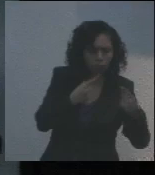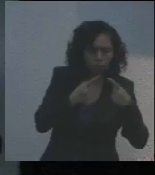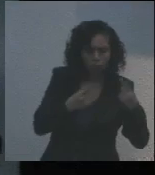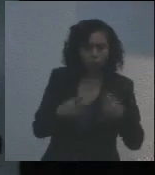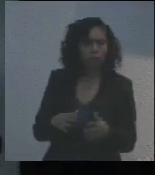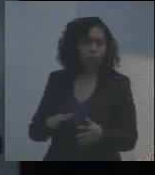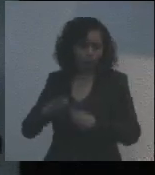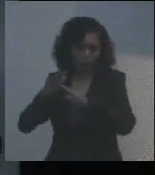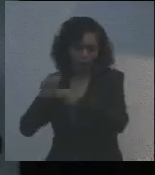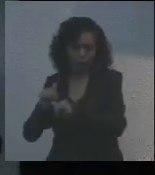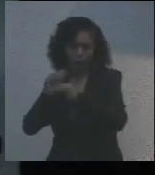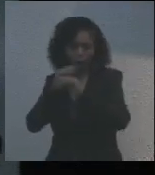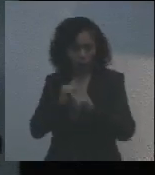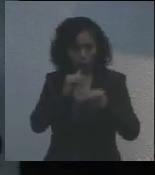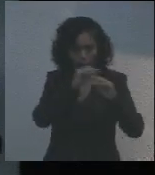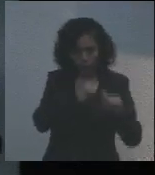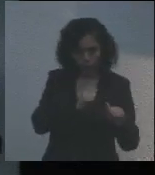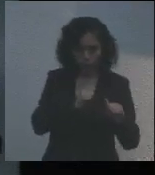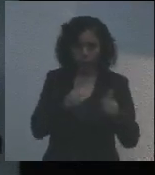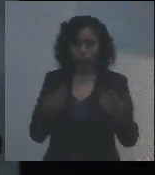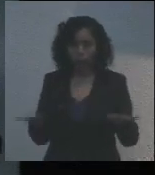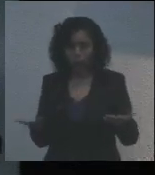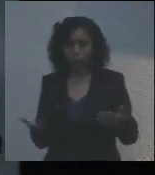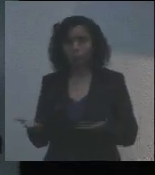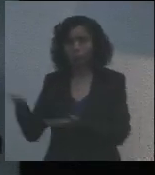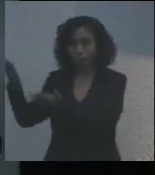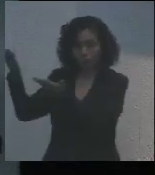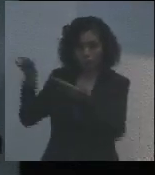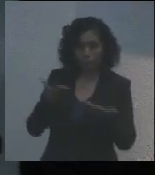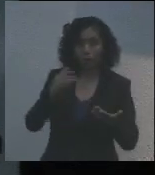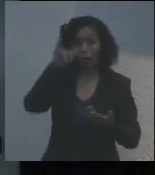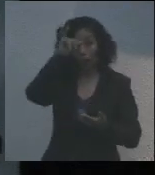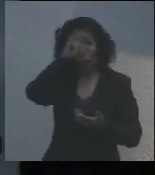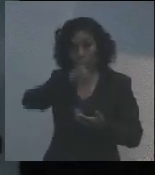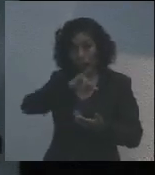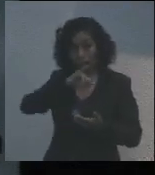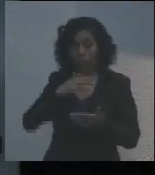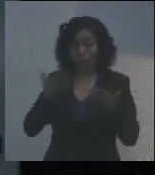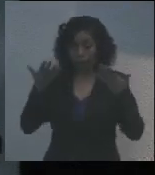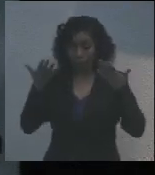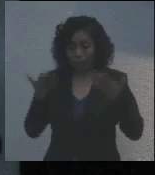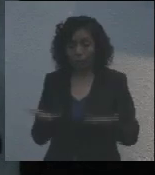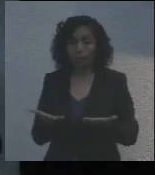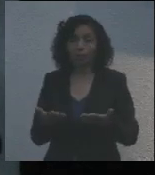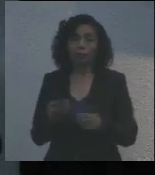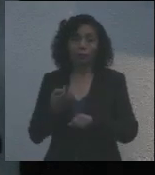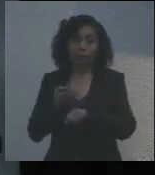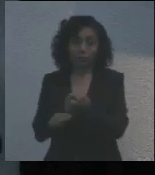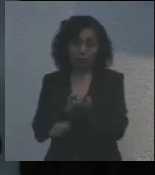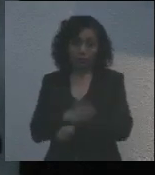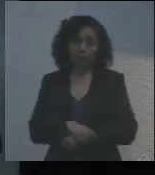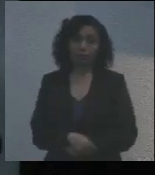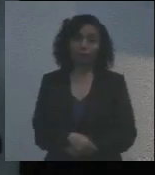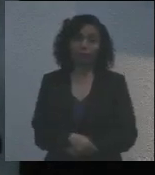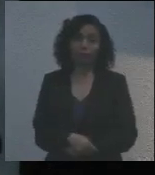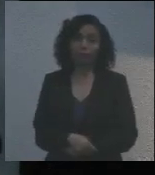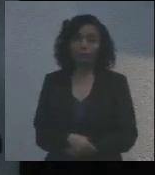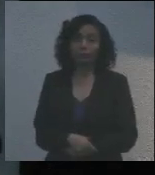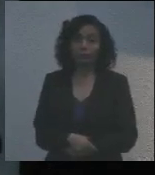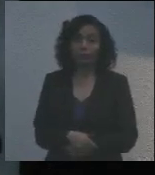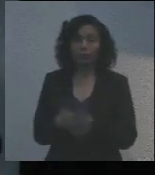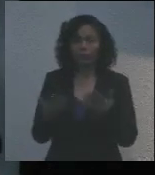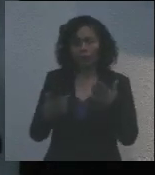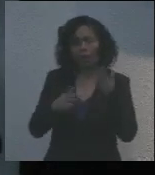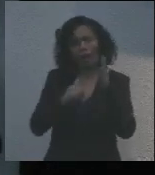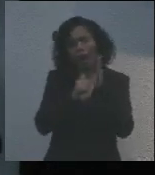asistirán los representantes de los poderes ejecutivo y judicial del Estado artículos